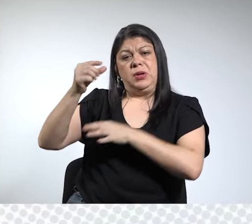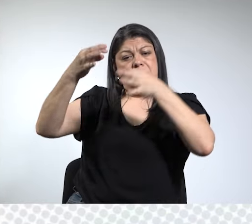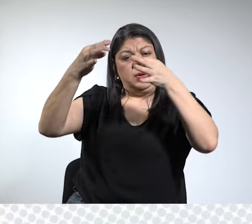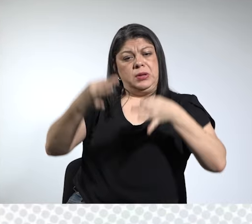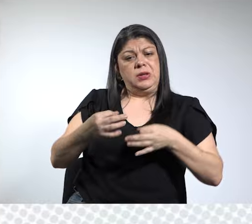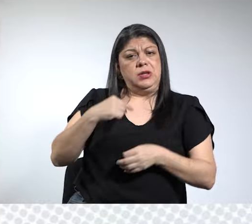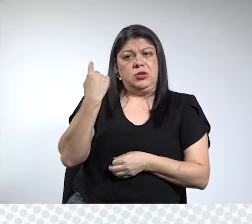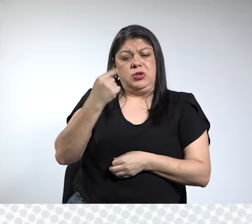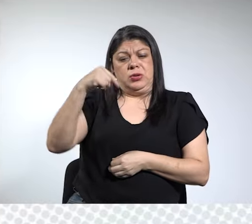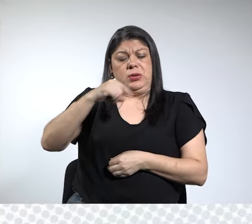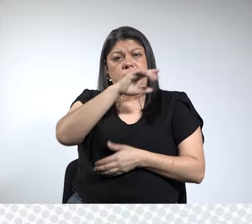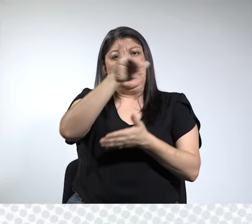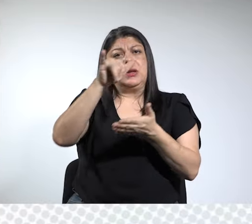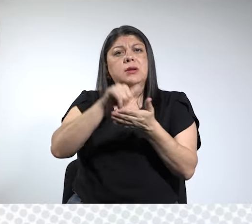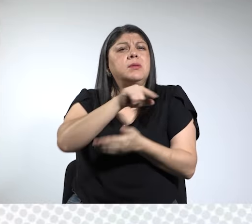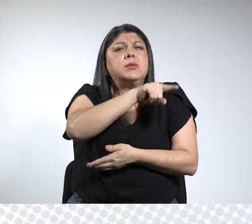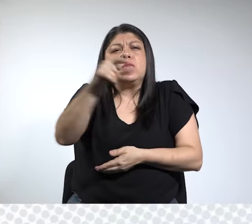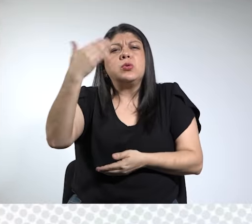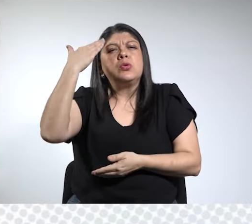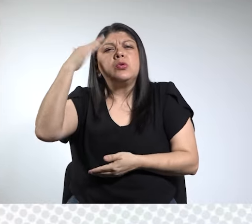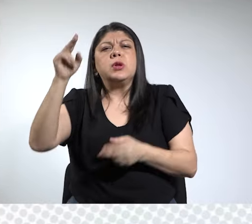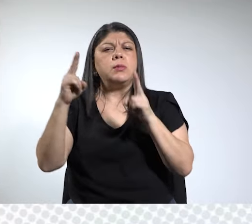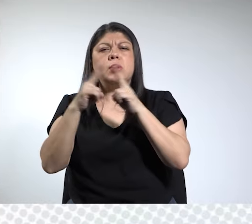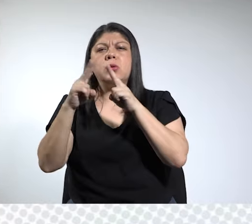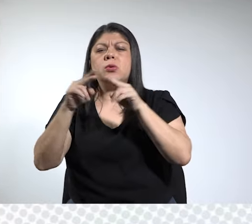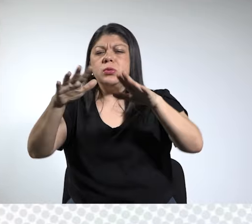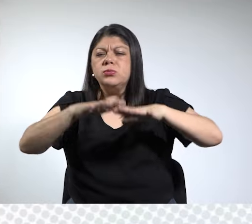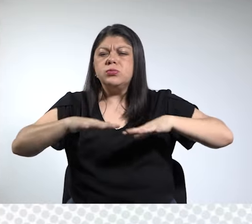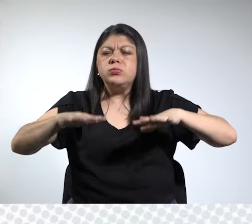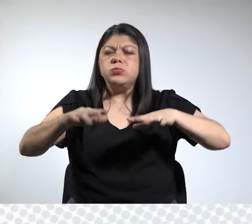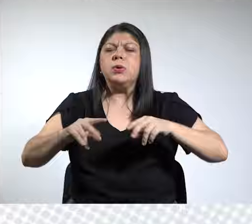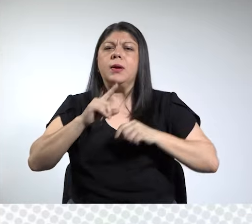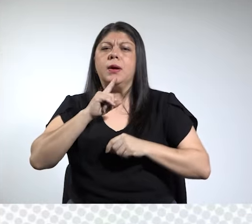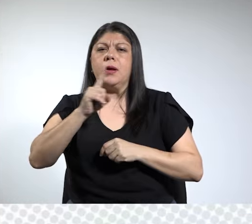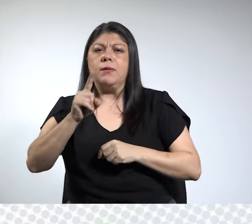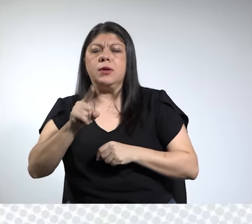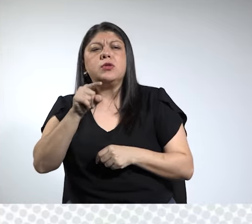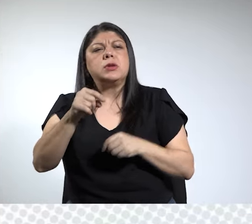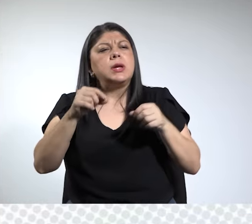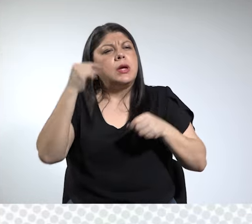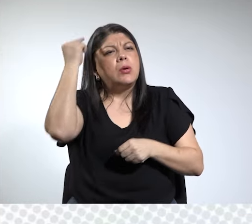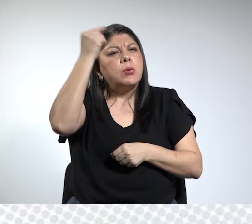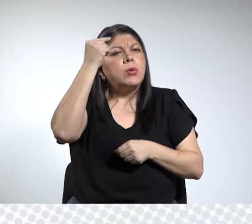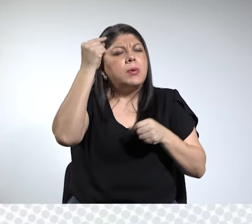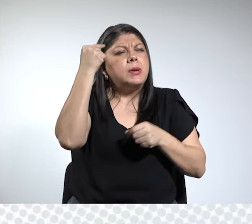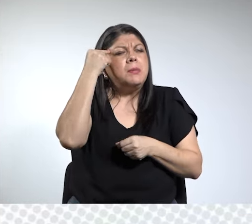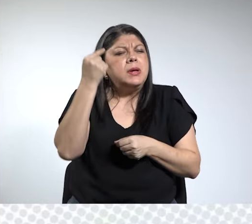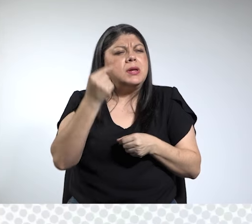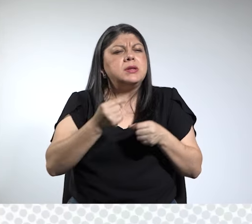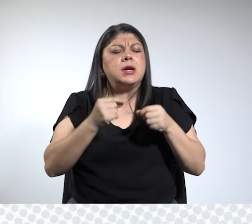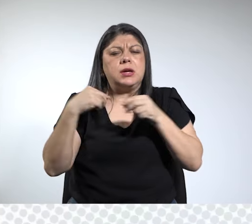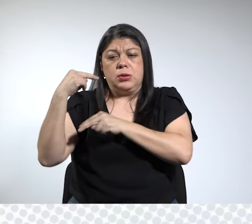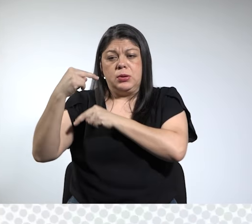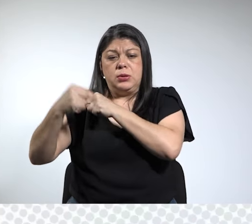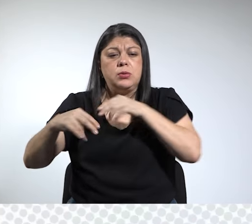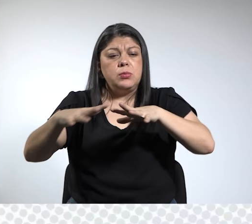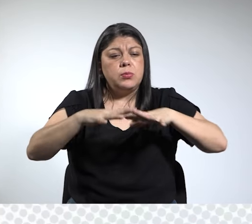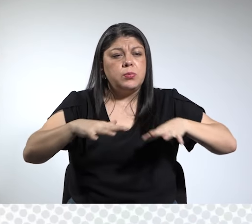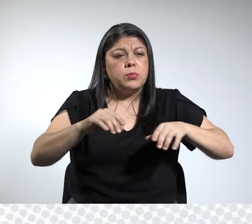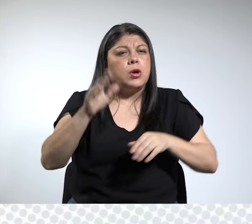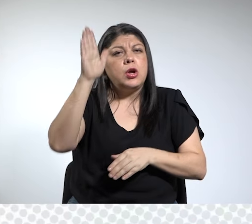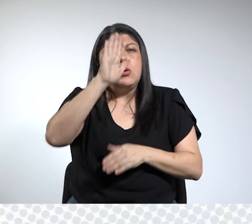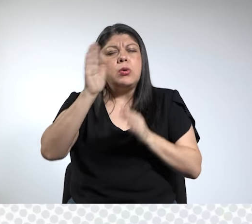decisiones tomadas desde San José sin conocer la realidad territorial. ¿Cómo piensa usted gobernar para territorios que históricamente no han